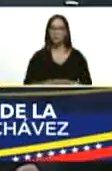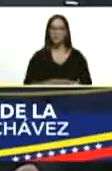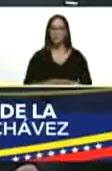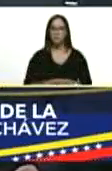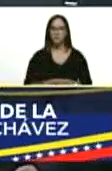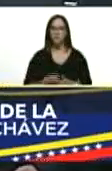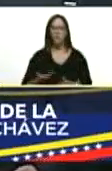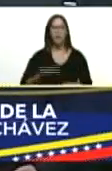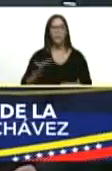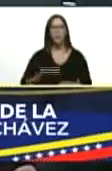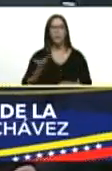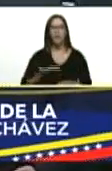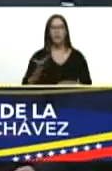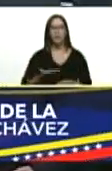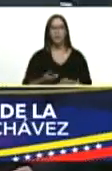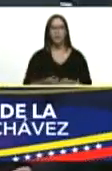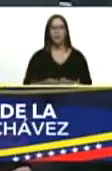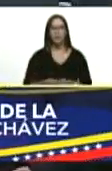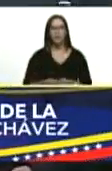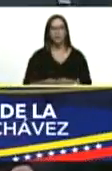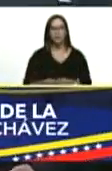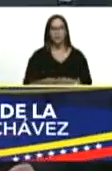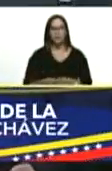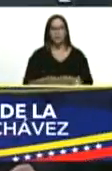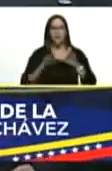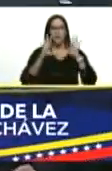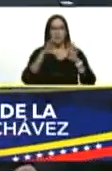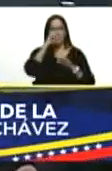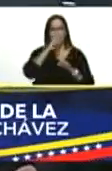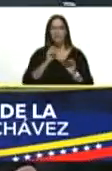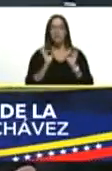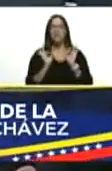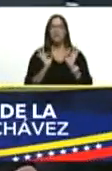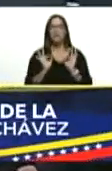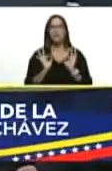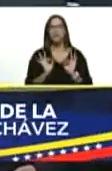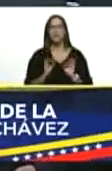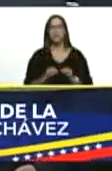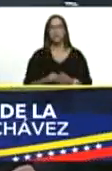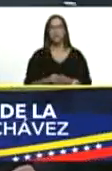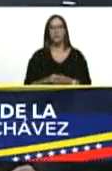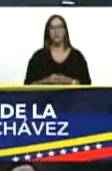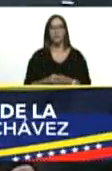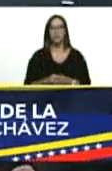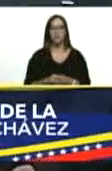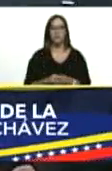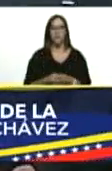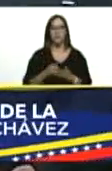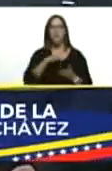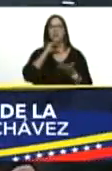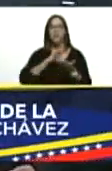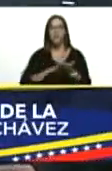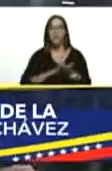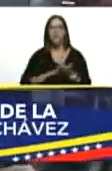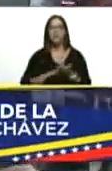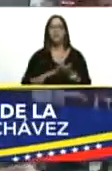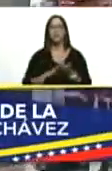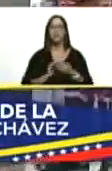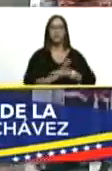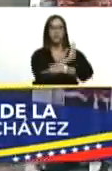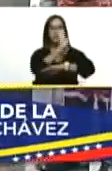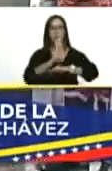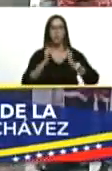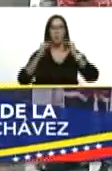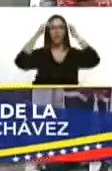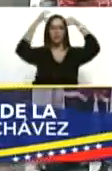lo más importante, a 10 años exactos del paso a la inmortalidad del comandante Hugo Chávez,